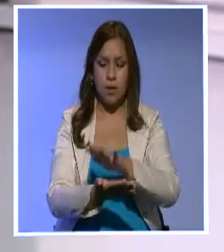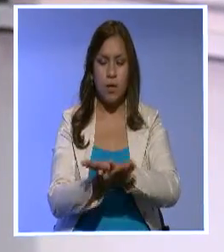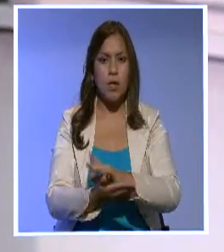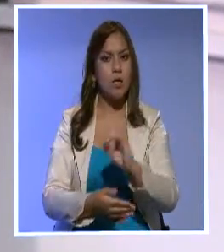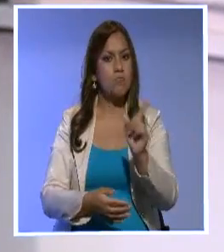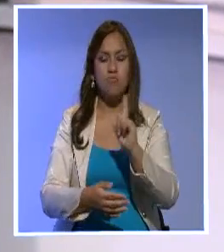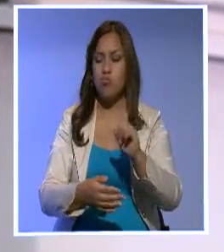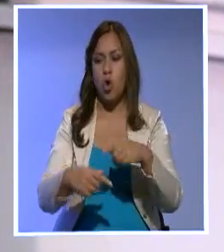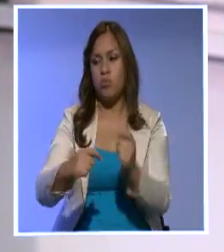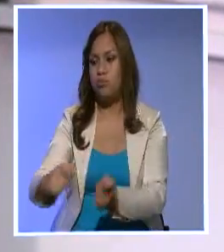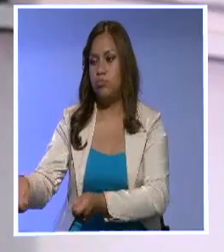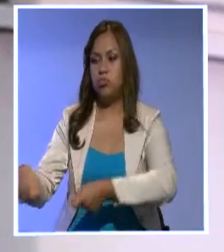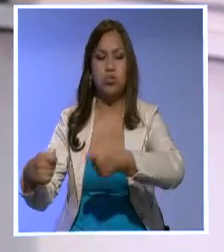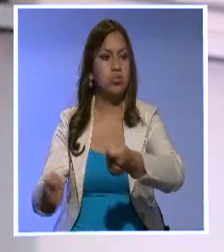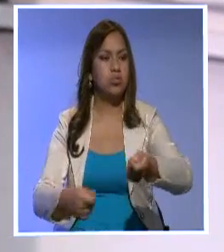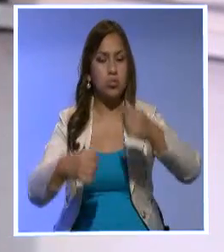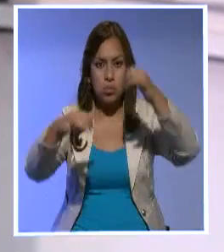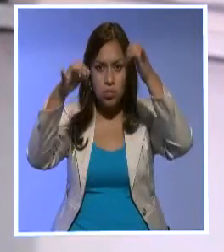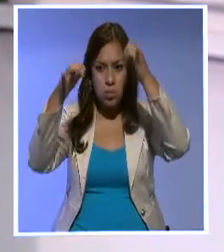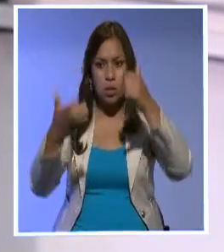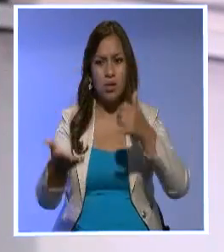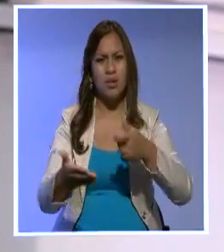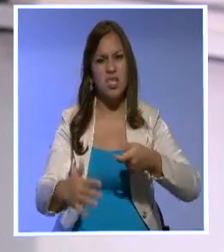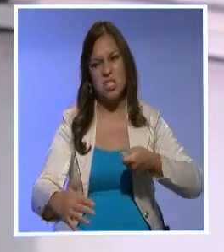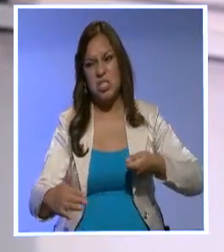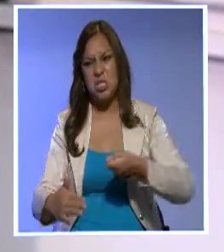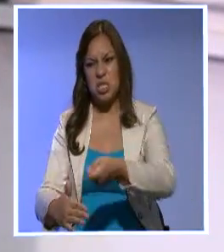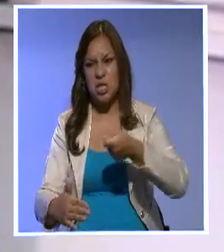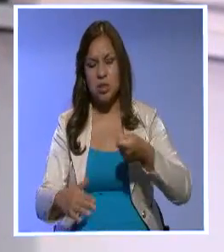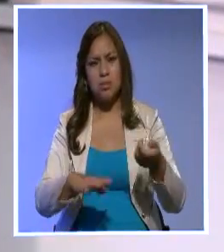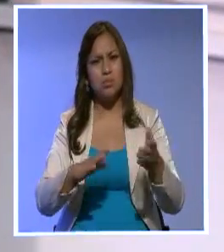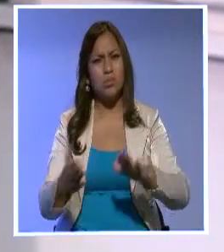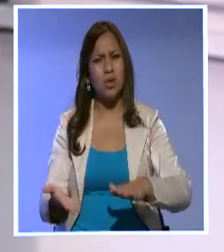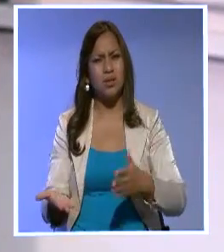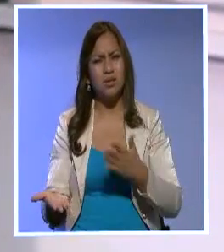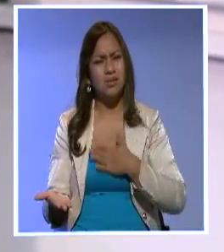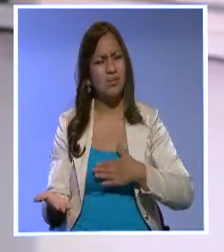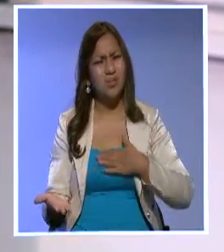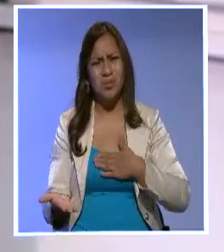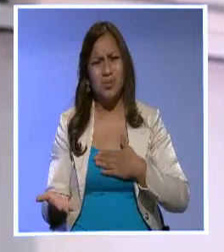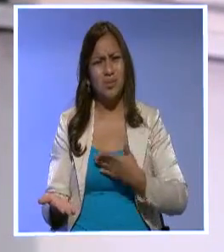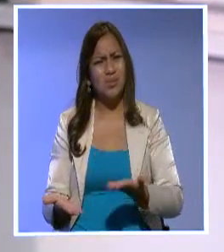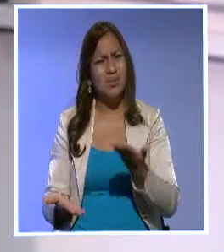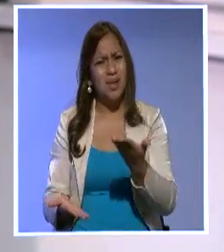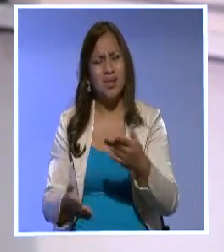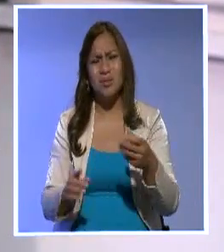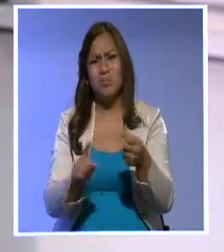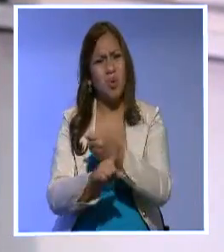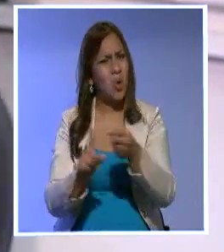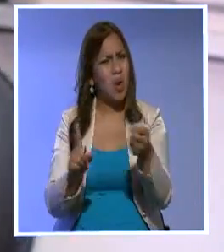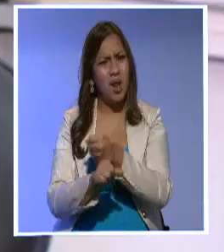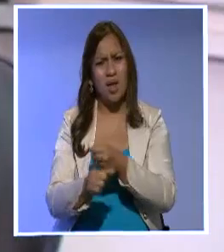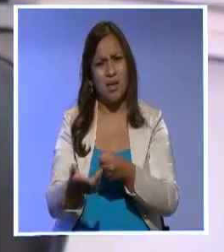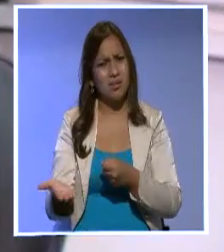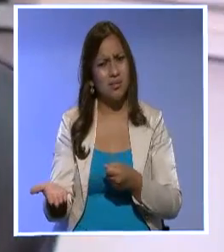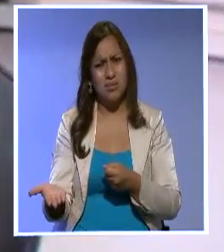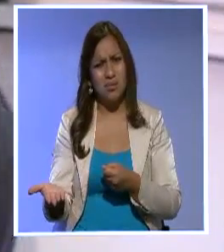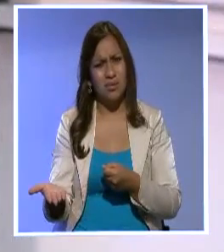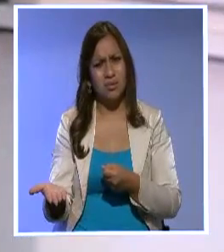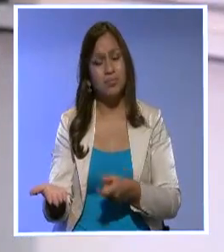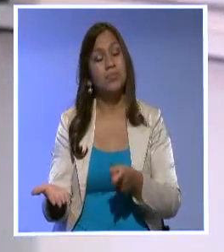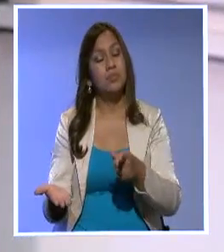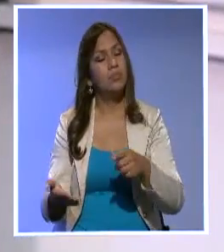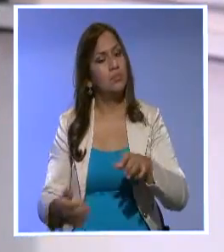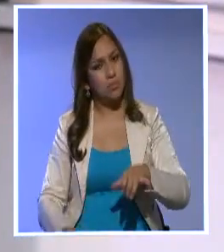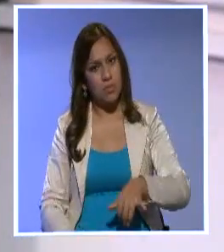estos actos realmente que atentan a la vida del animal y siguen fomentando las cadenas de violencia también en los seres humanos así